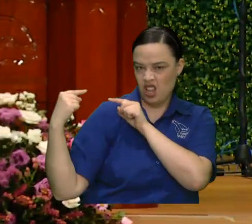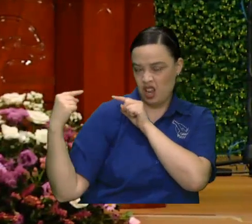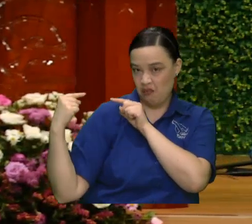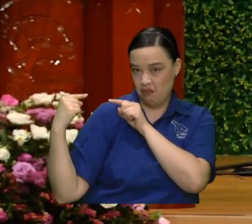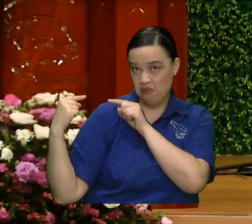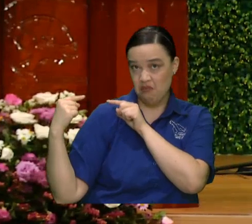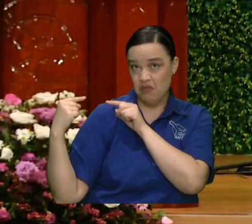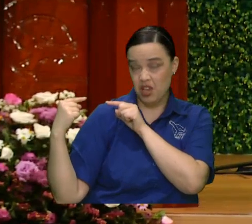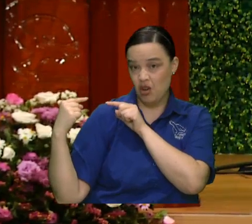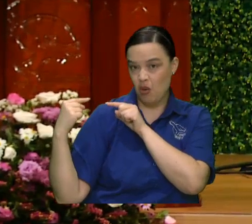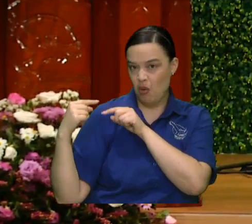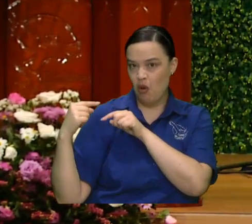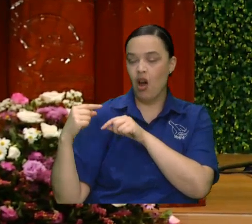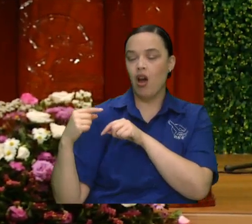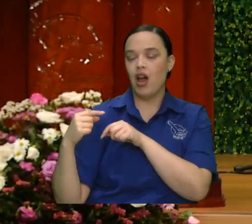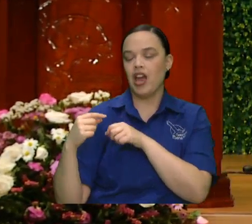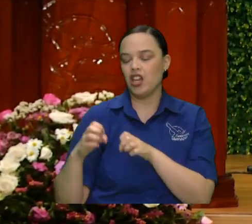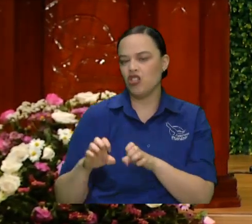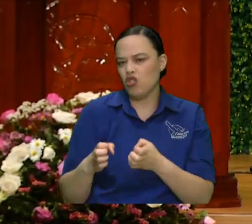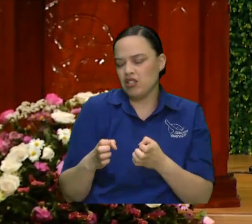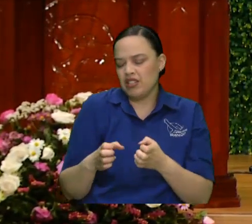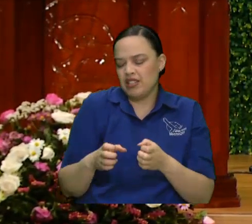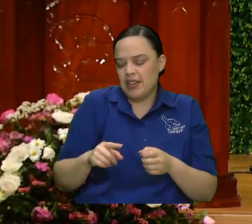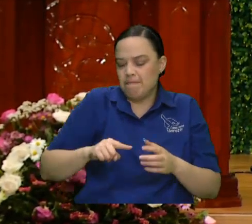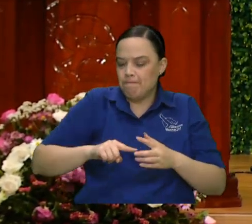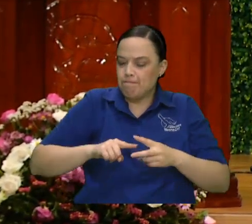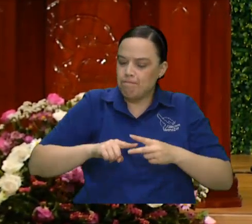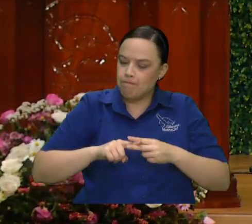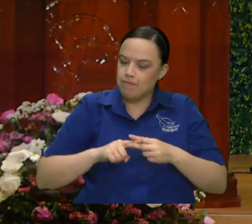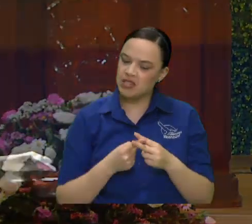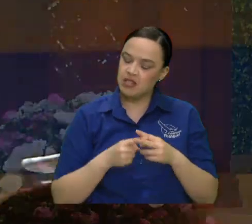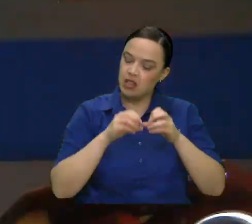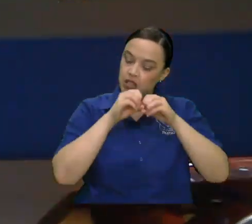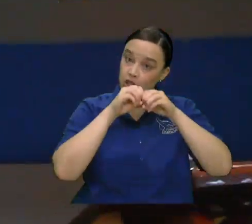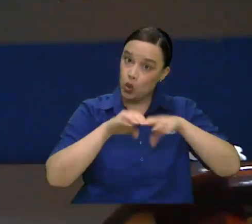nuestro hogar de tal manera que nos pueda destruir